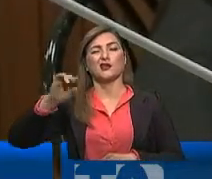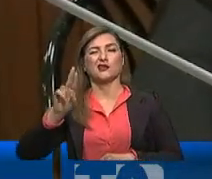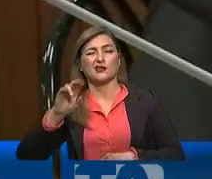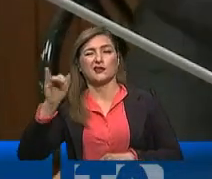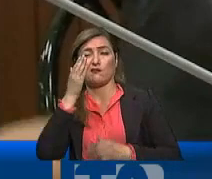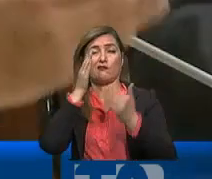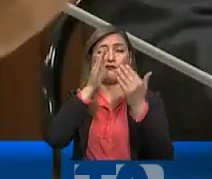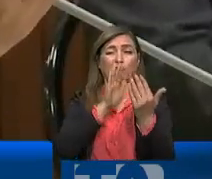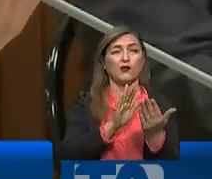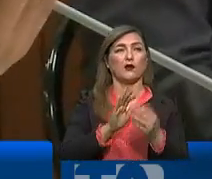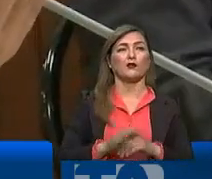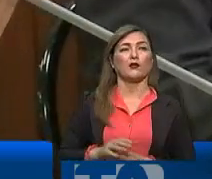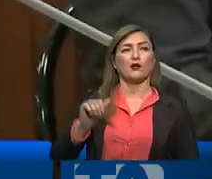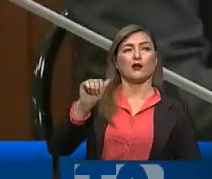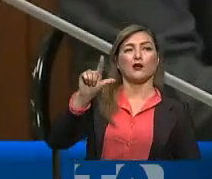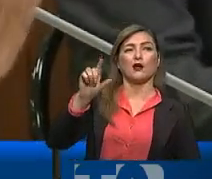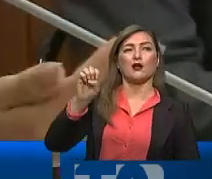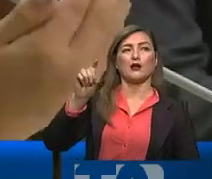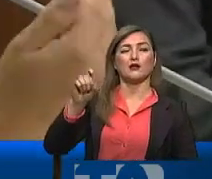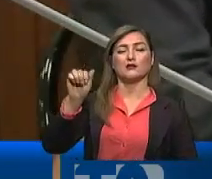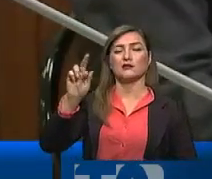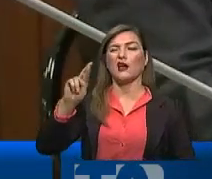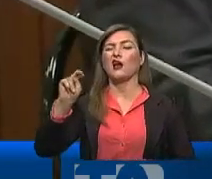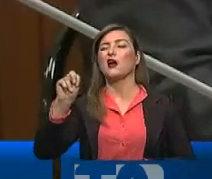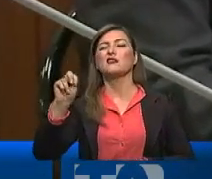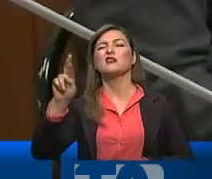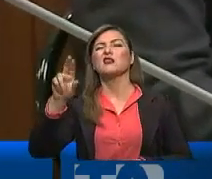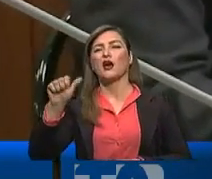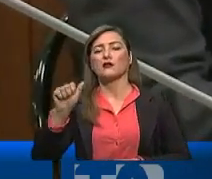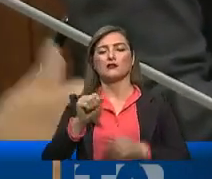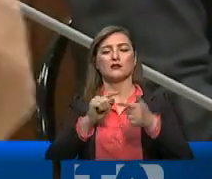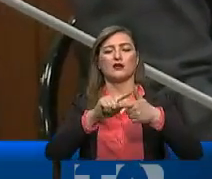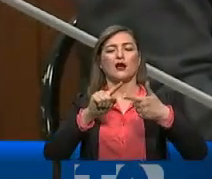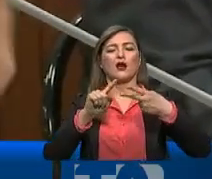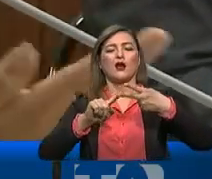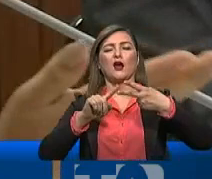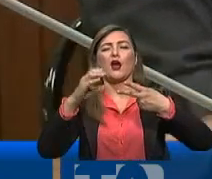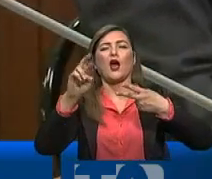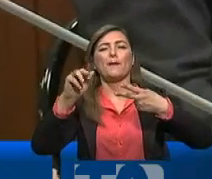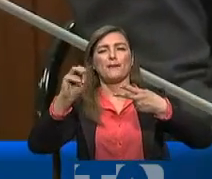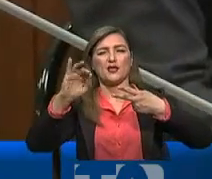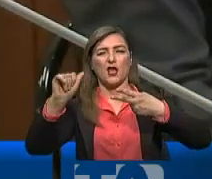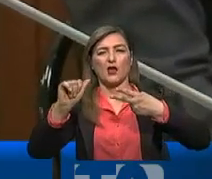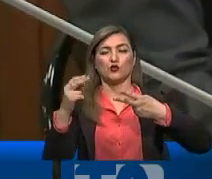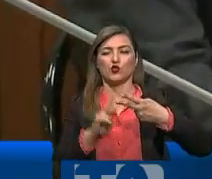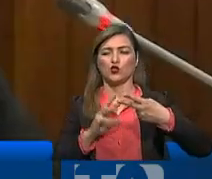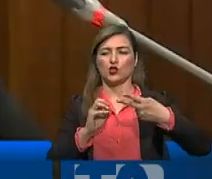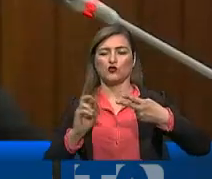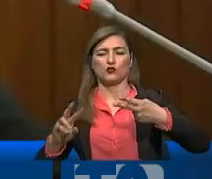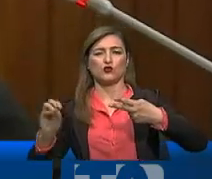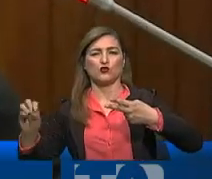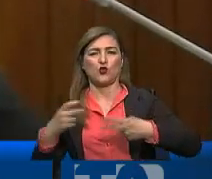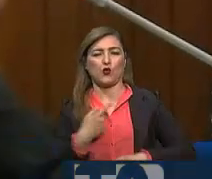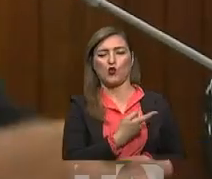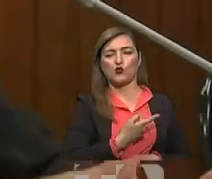dice, a ver, Alexandra y Carmita van a poner $200 cada una. Y Javier y yo, $500.